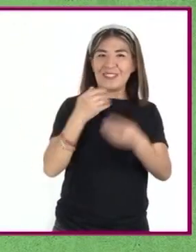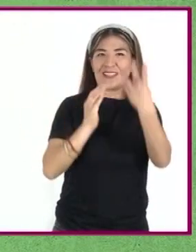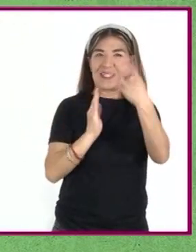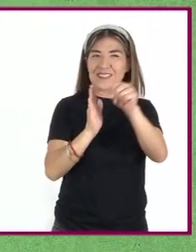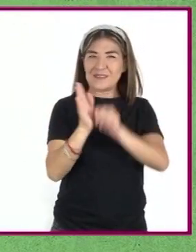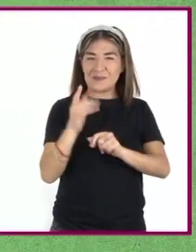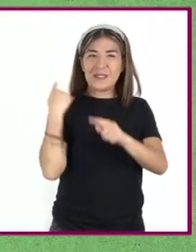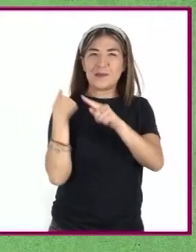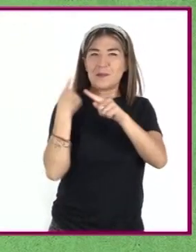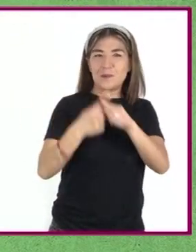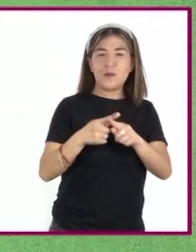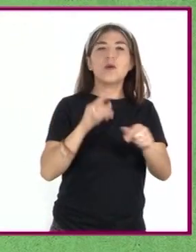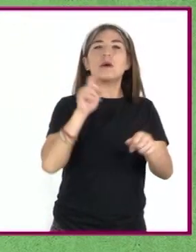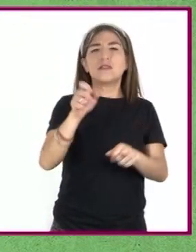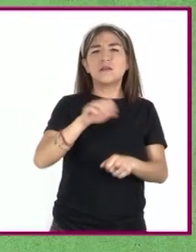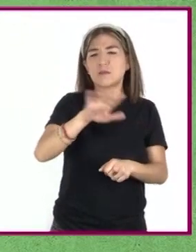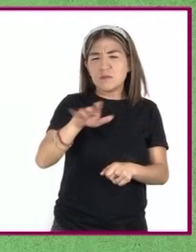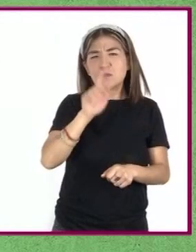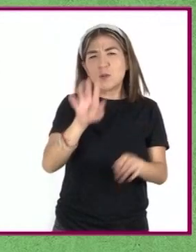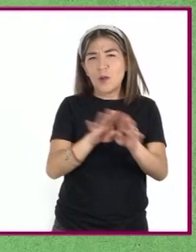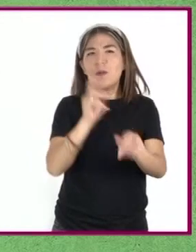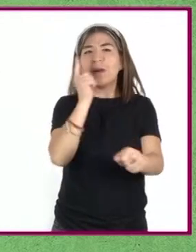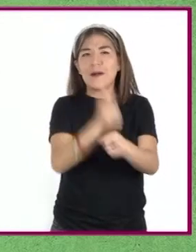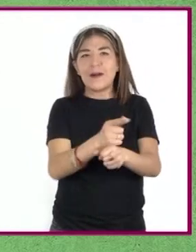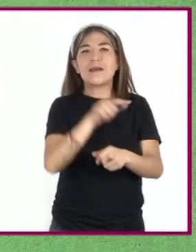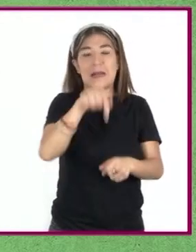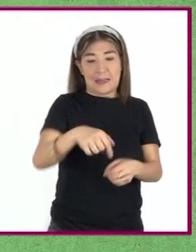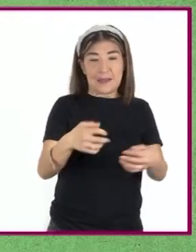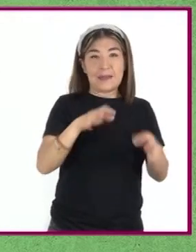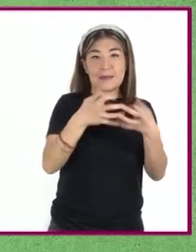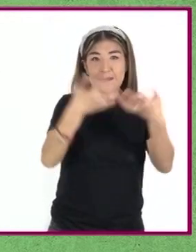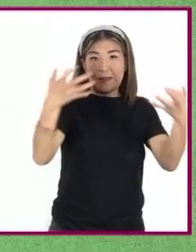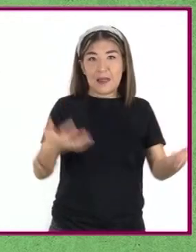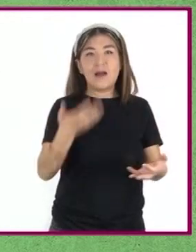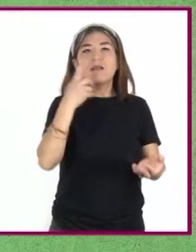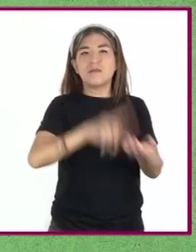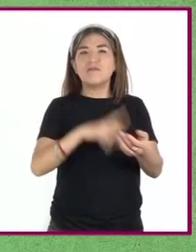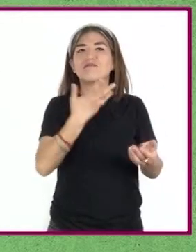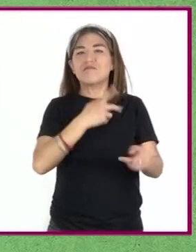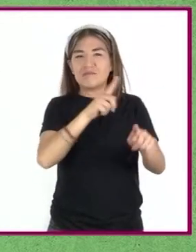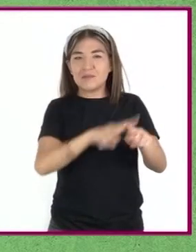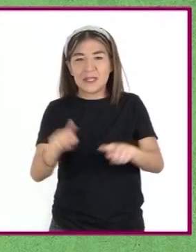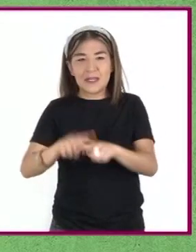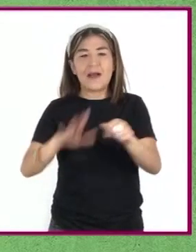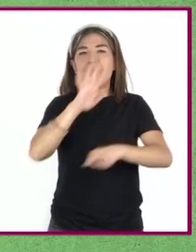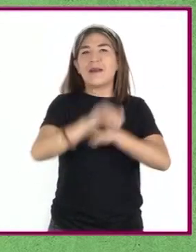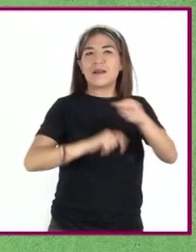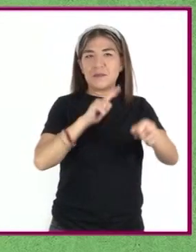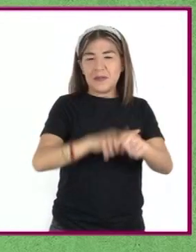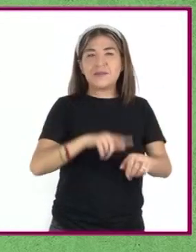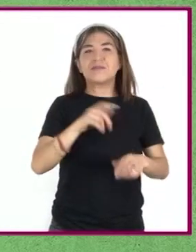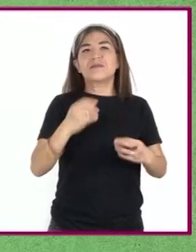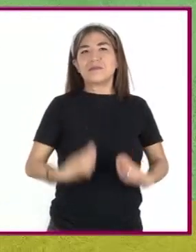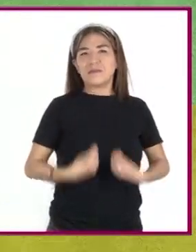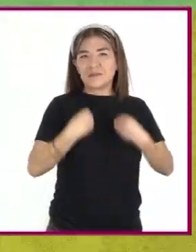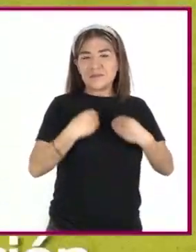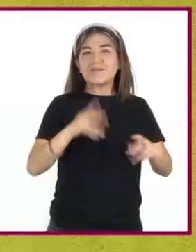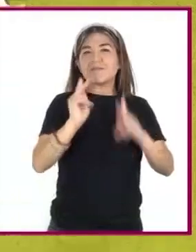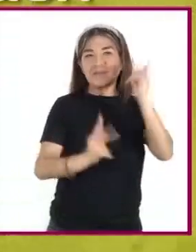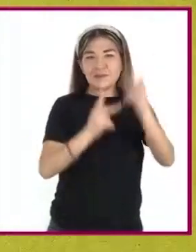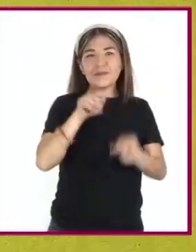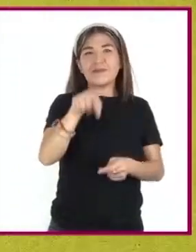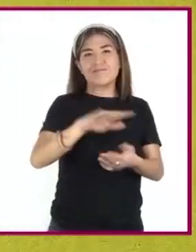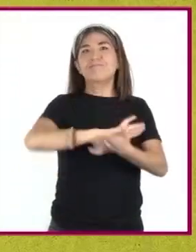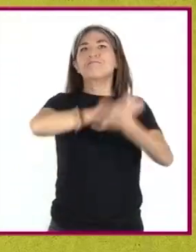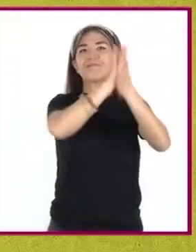en la Tierra hay una gran diversidad de seres vivos que son resultado de la evolución.